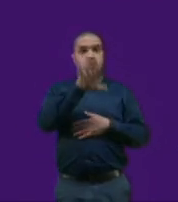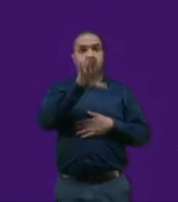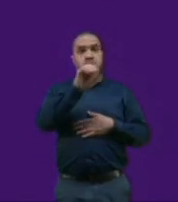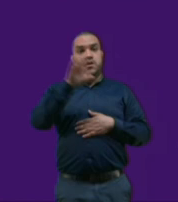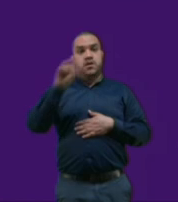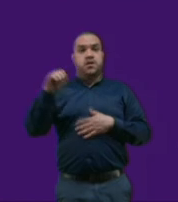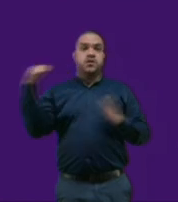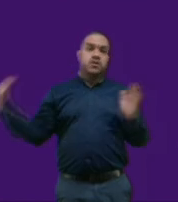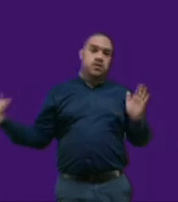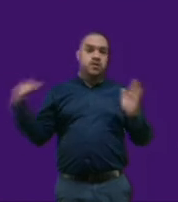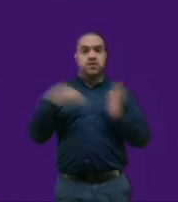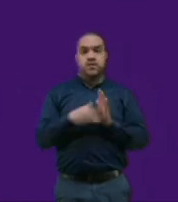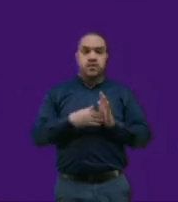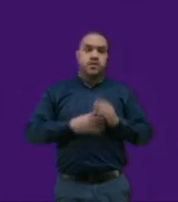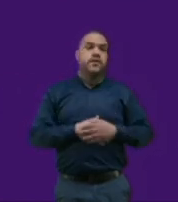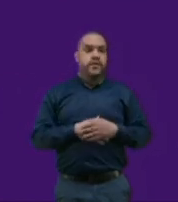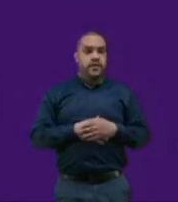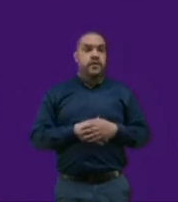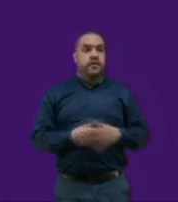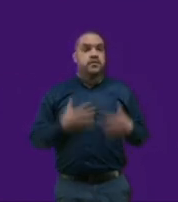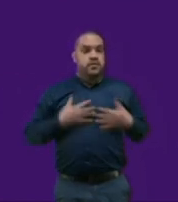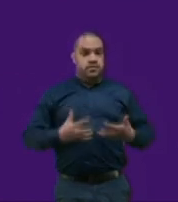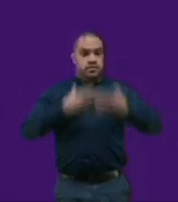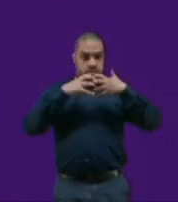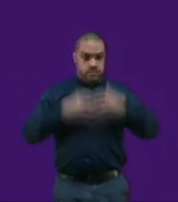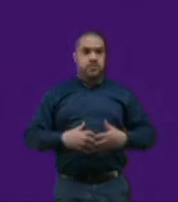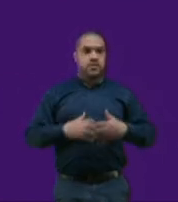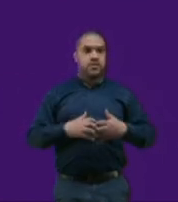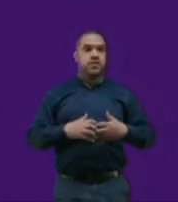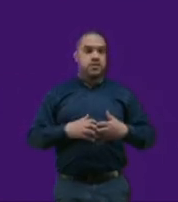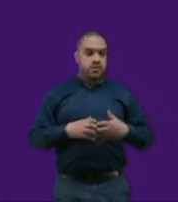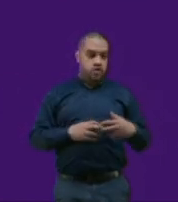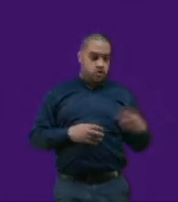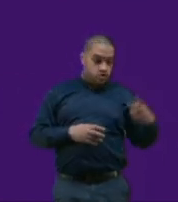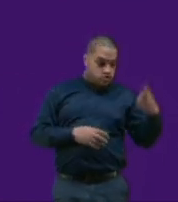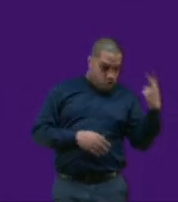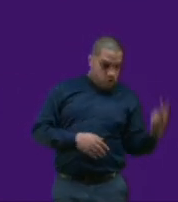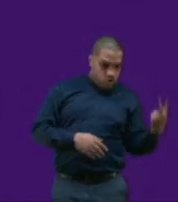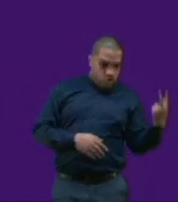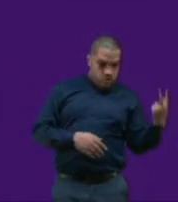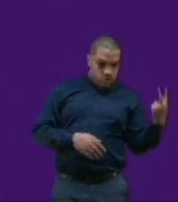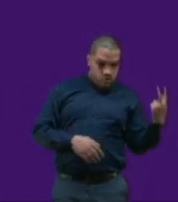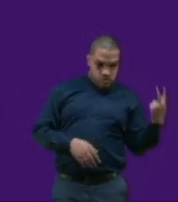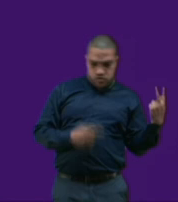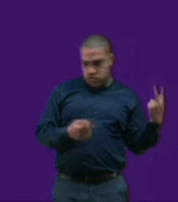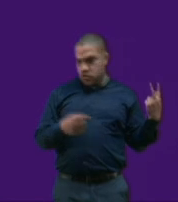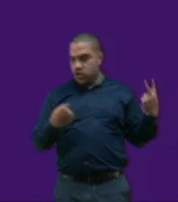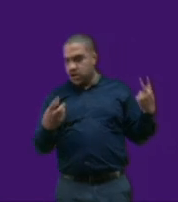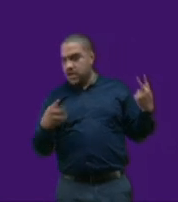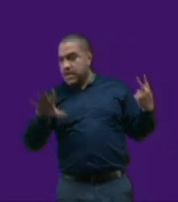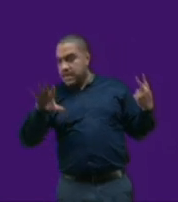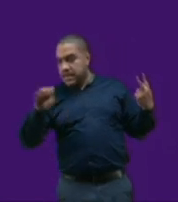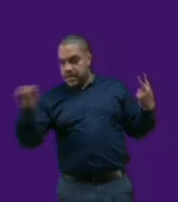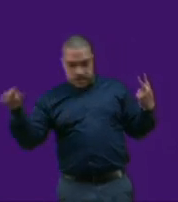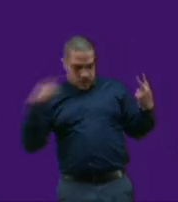2, levanto 500, solamente le estoy dando al nuevo inversionista un 20% en lugar de un